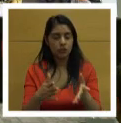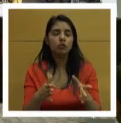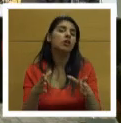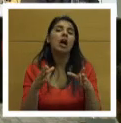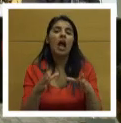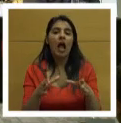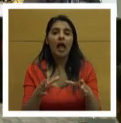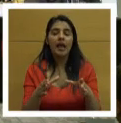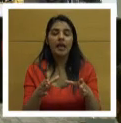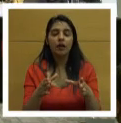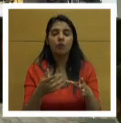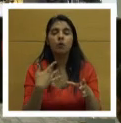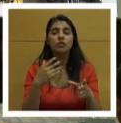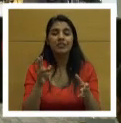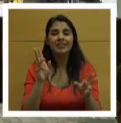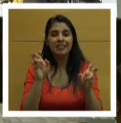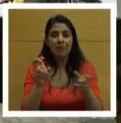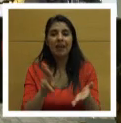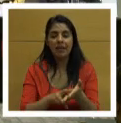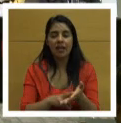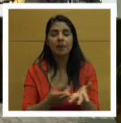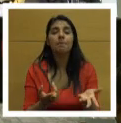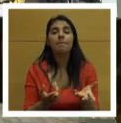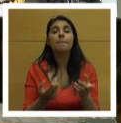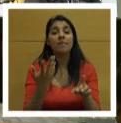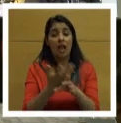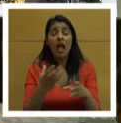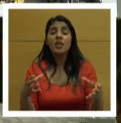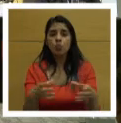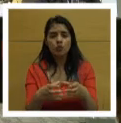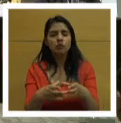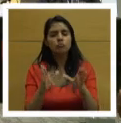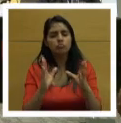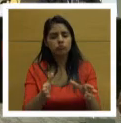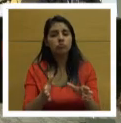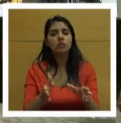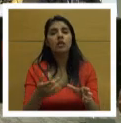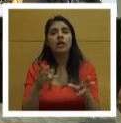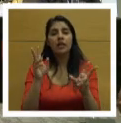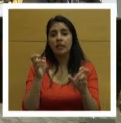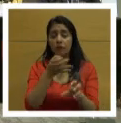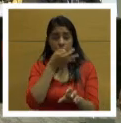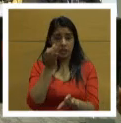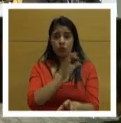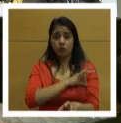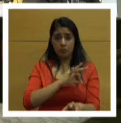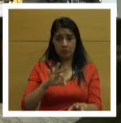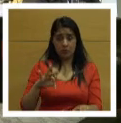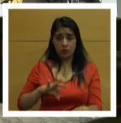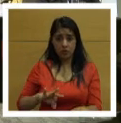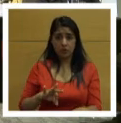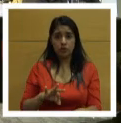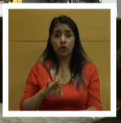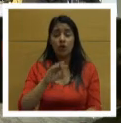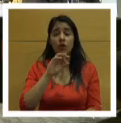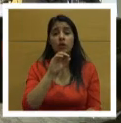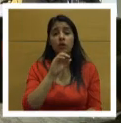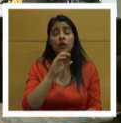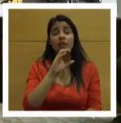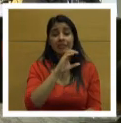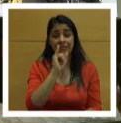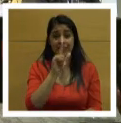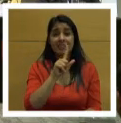que asocia un poco también con el concepto que abordó en su discurso el señor ministro don Lamberto Cisternas, que ya nos habló